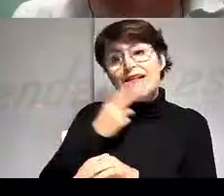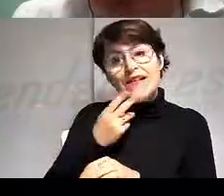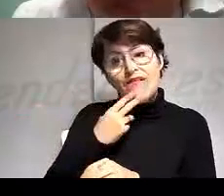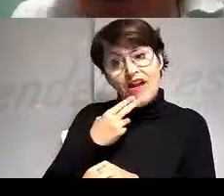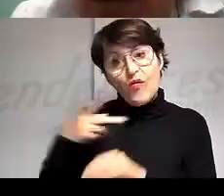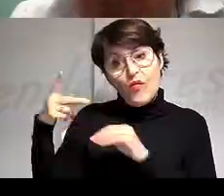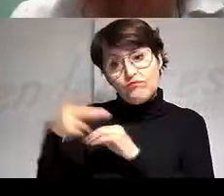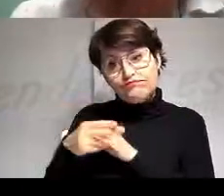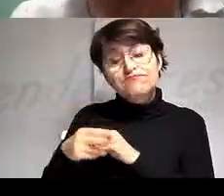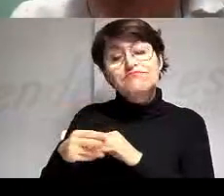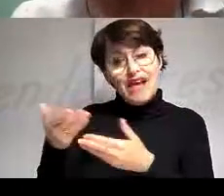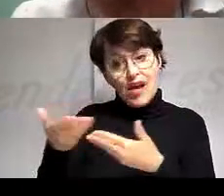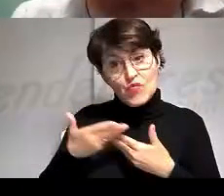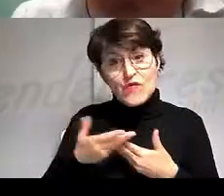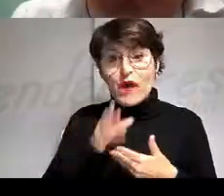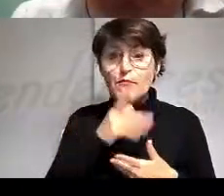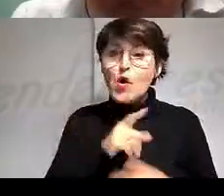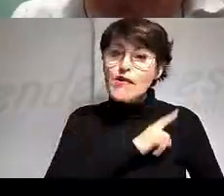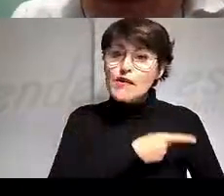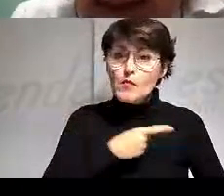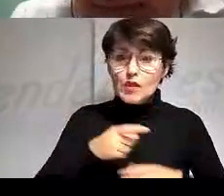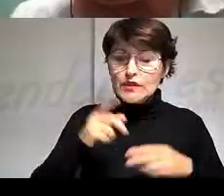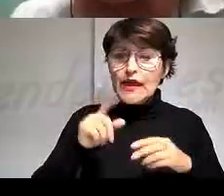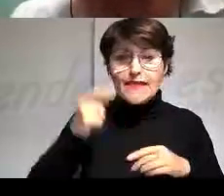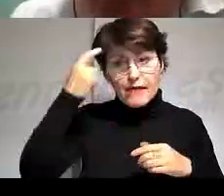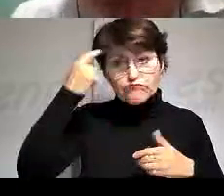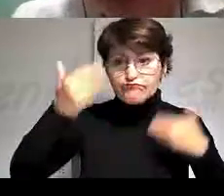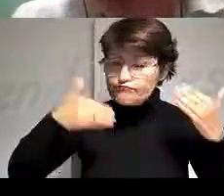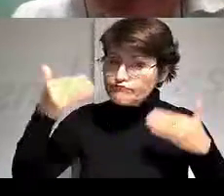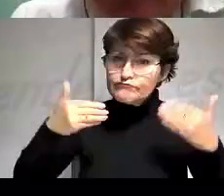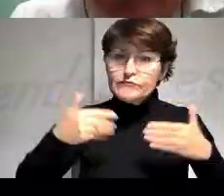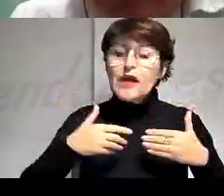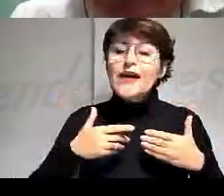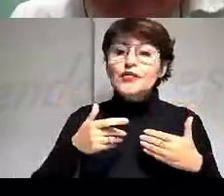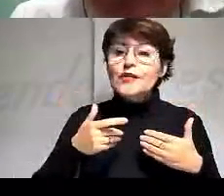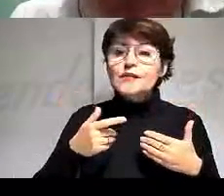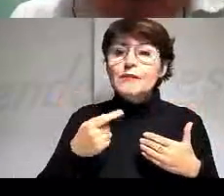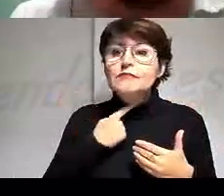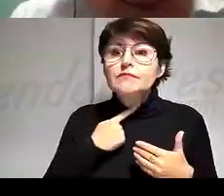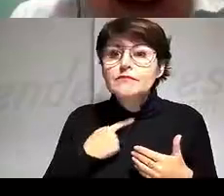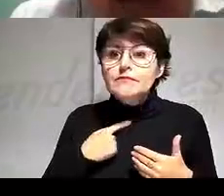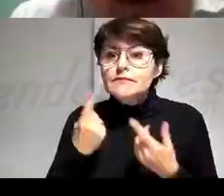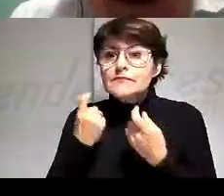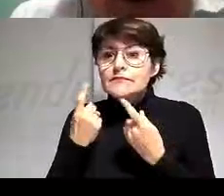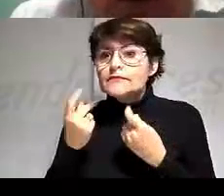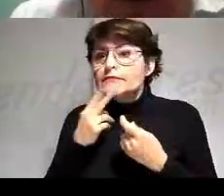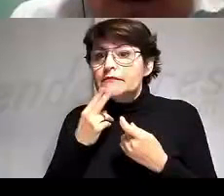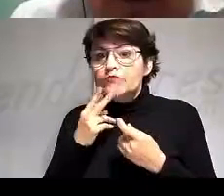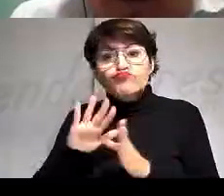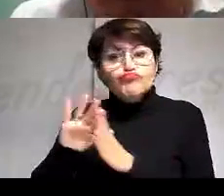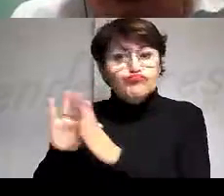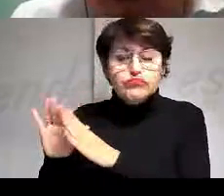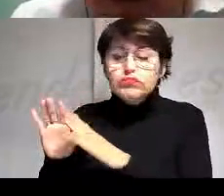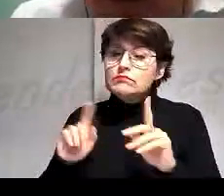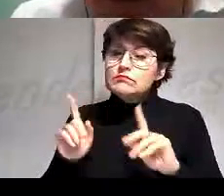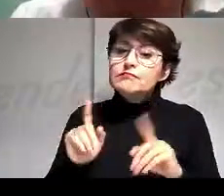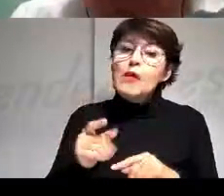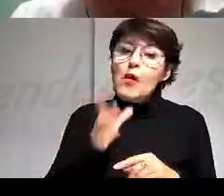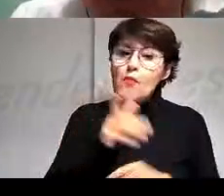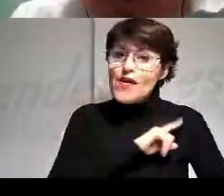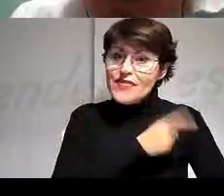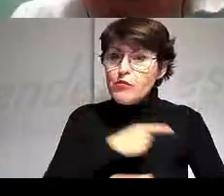produce serotonina, produce dopamina. Y la serotonina, por ejemplo, y las endorfinas pues ayudan